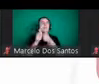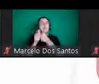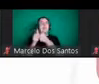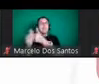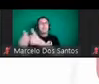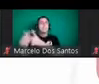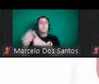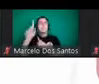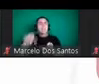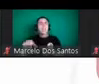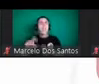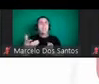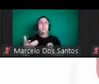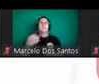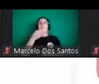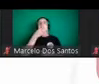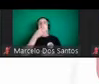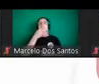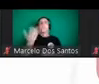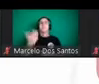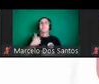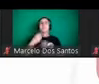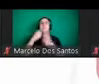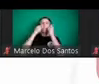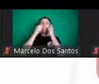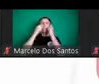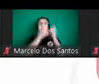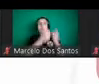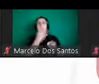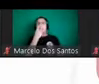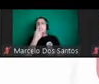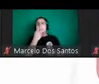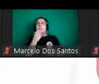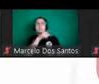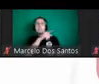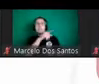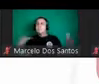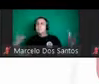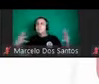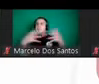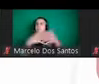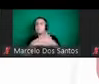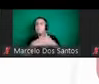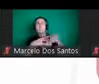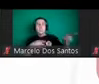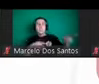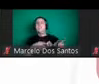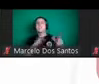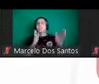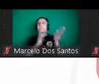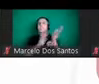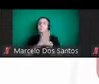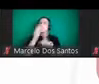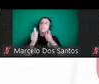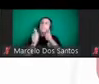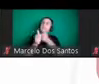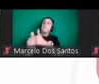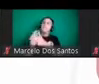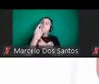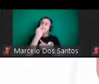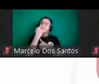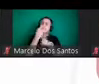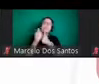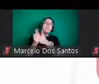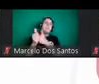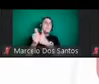tener en cuenta lo que les decía, designar una persona, alguien que pueda ser responsable de ejecutar el monitoreo. Y tiene que ser una